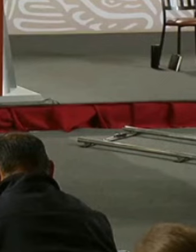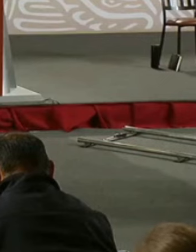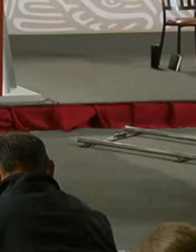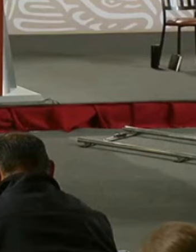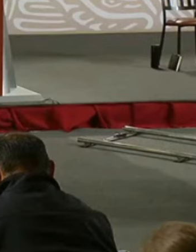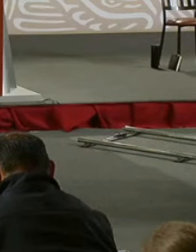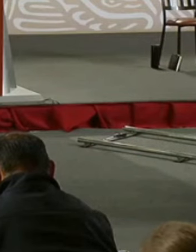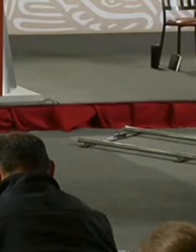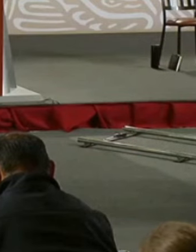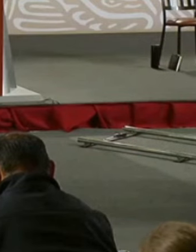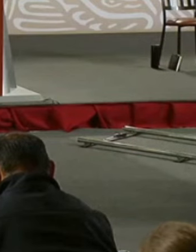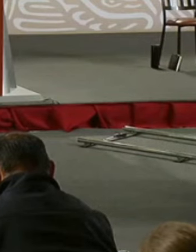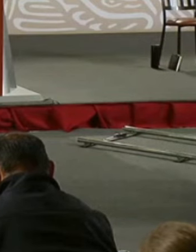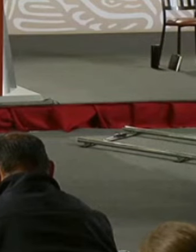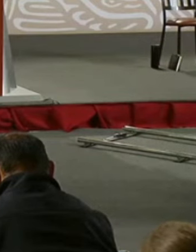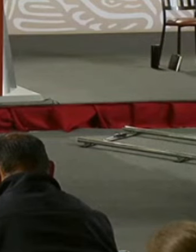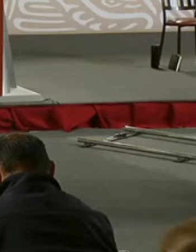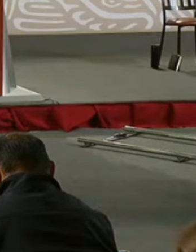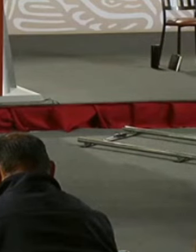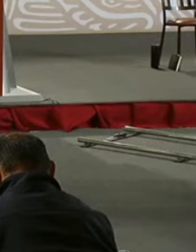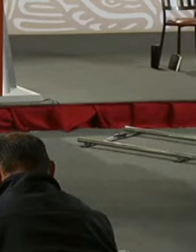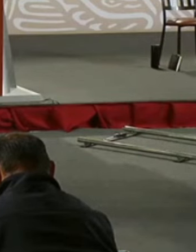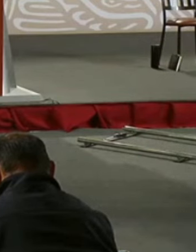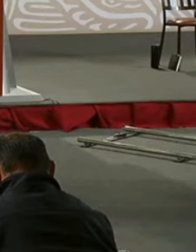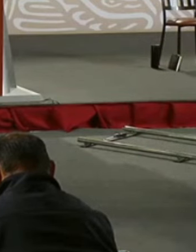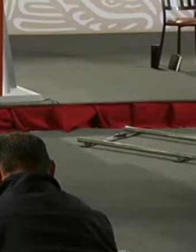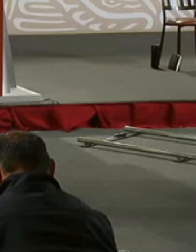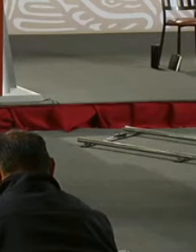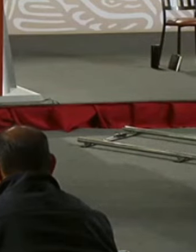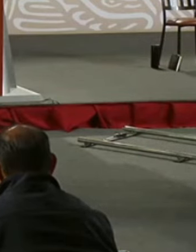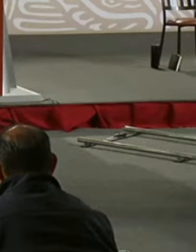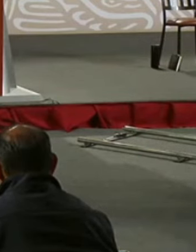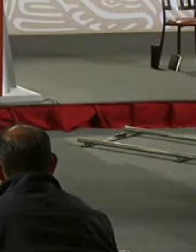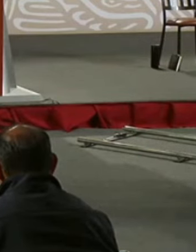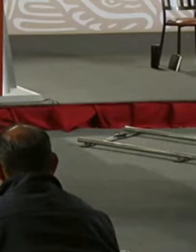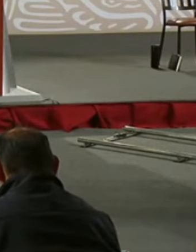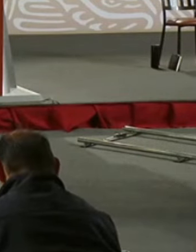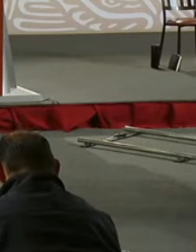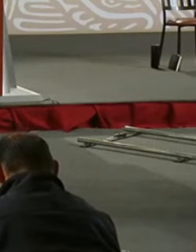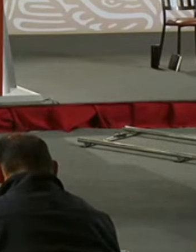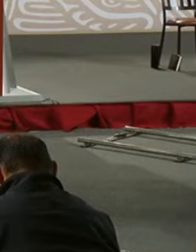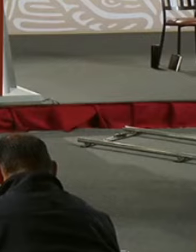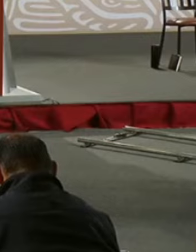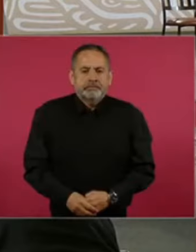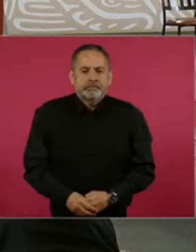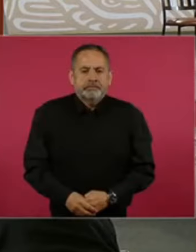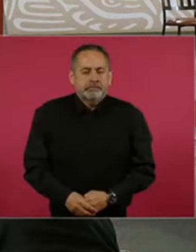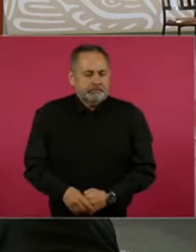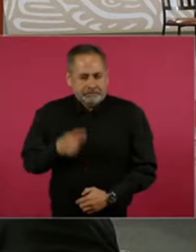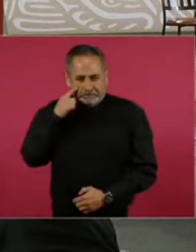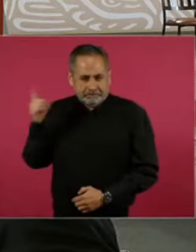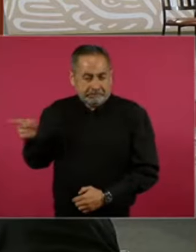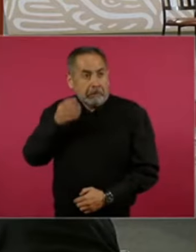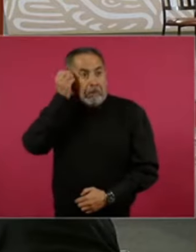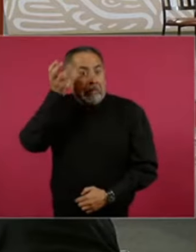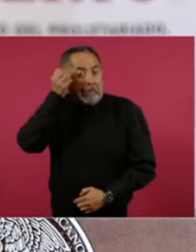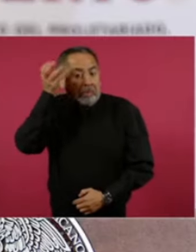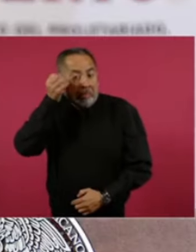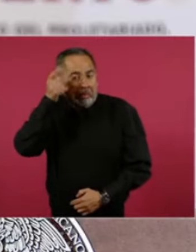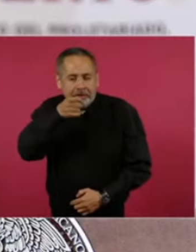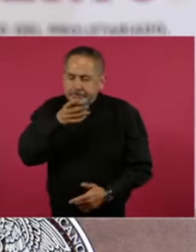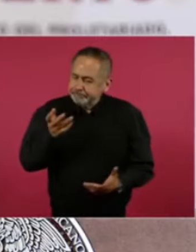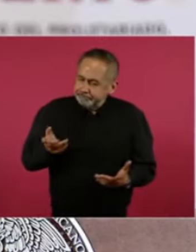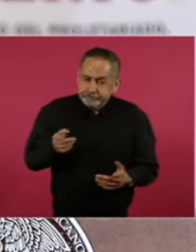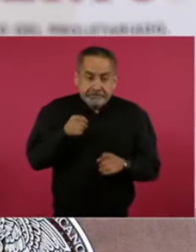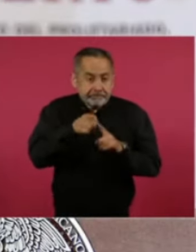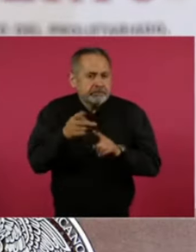Universal, el Reforma, Leo Zucker, Ciro Gómez Leyva, Loret de Mola y todos los chayoteros que están en contra del pueblo y